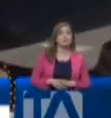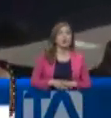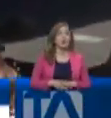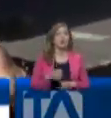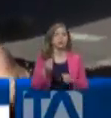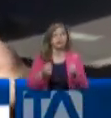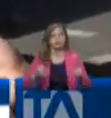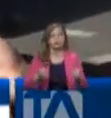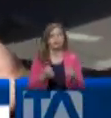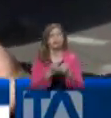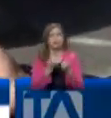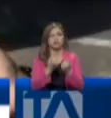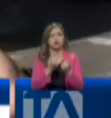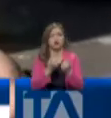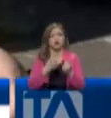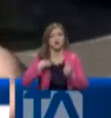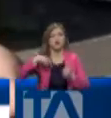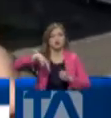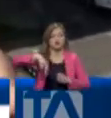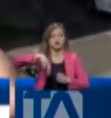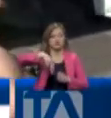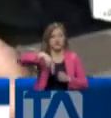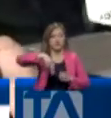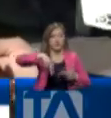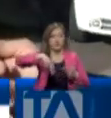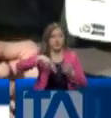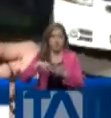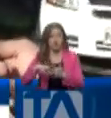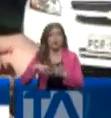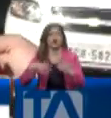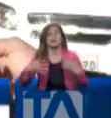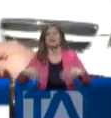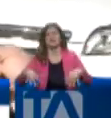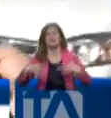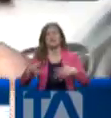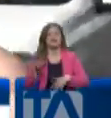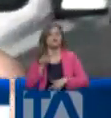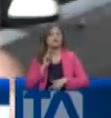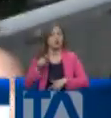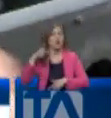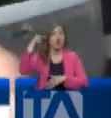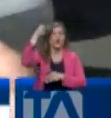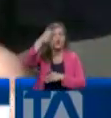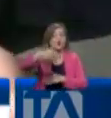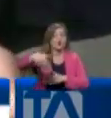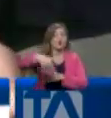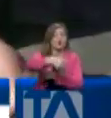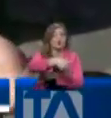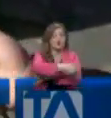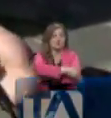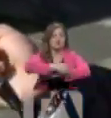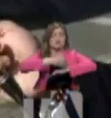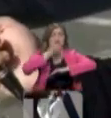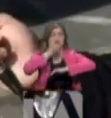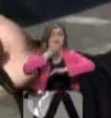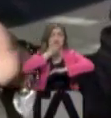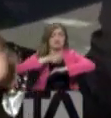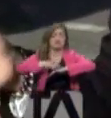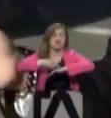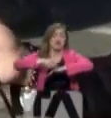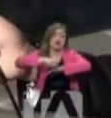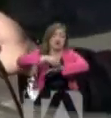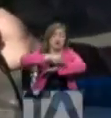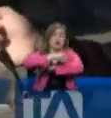de tránsito, atropellamientos en este sector de aquí, incluso en la calle paralela, porque las veredas, como usted ve, no